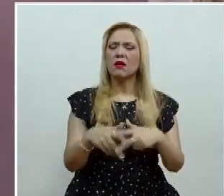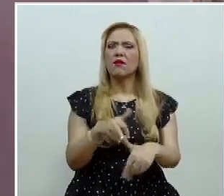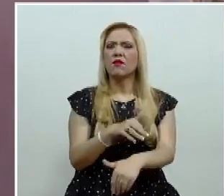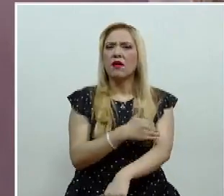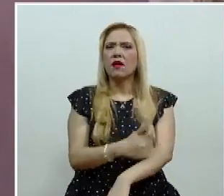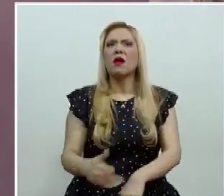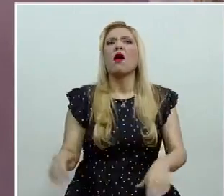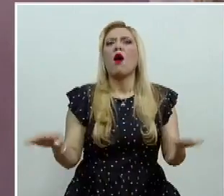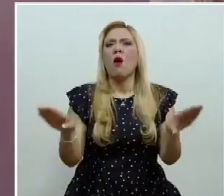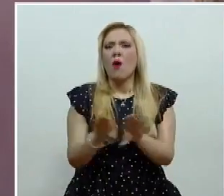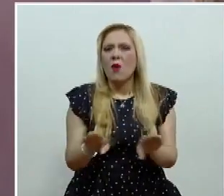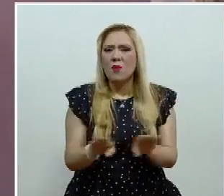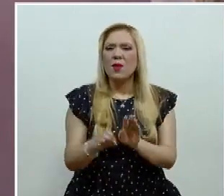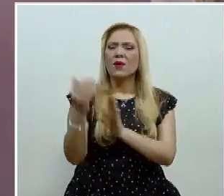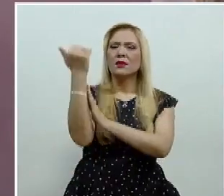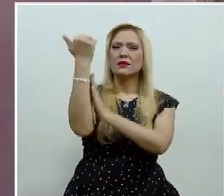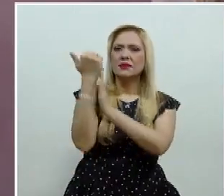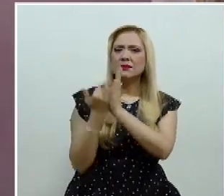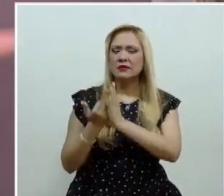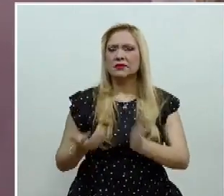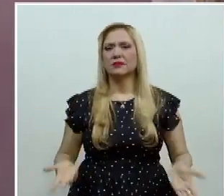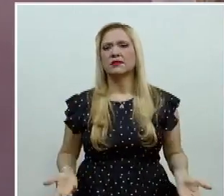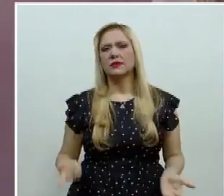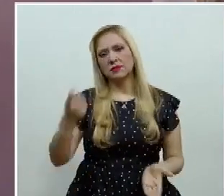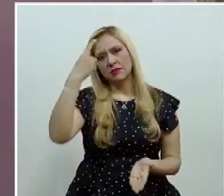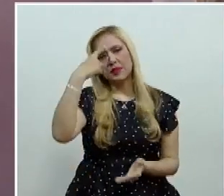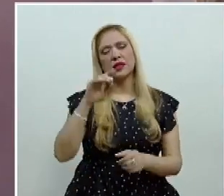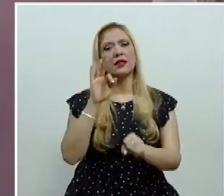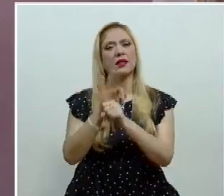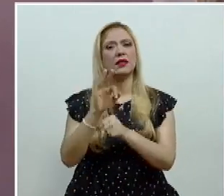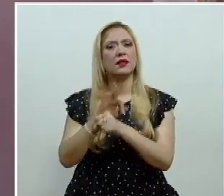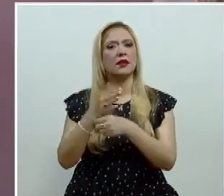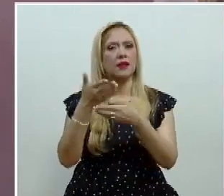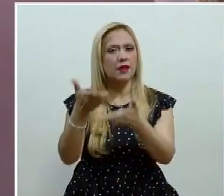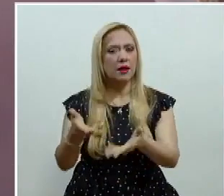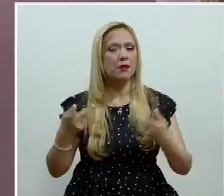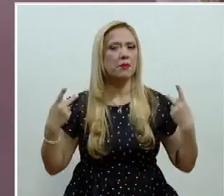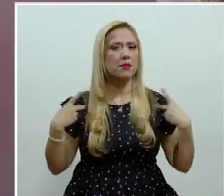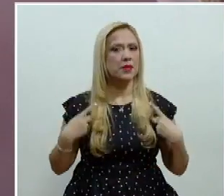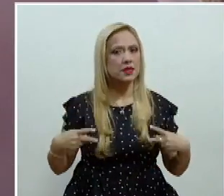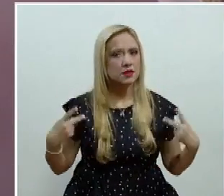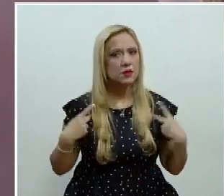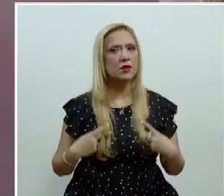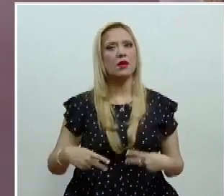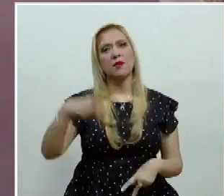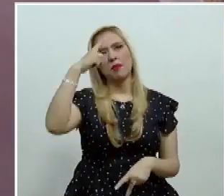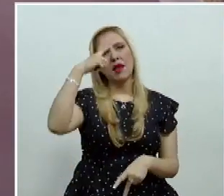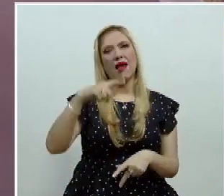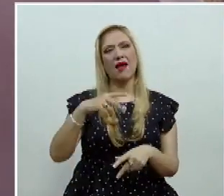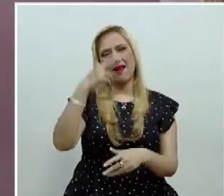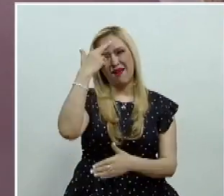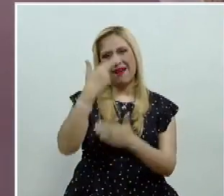podemos hacer para reducir esos números, para proporcionar protección a las personas víctimas, para que esos casos de